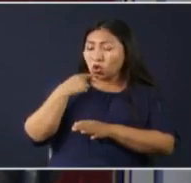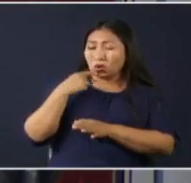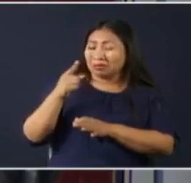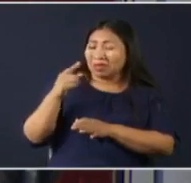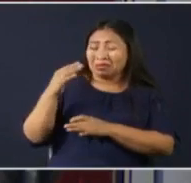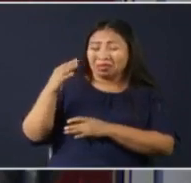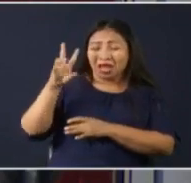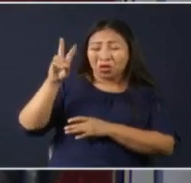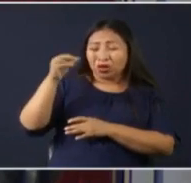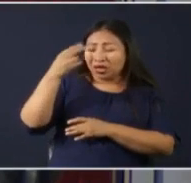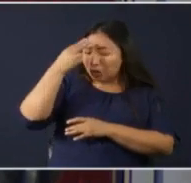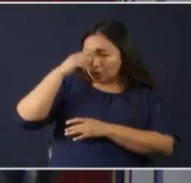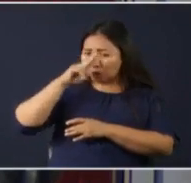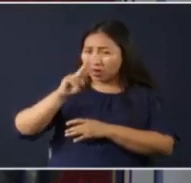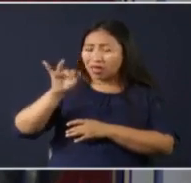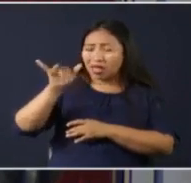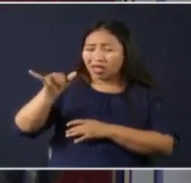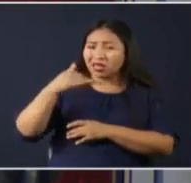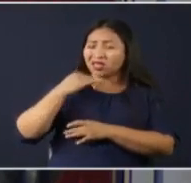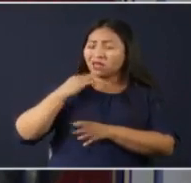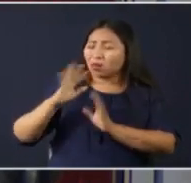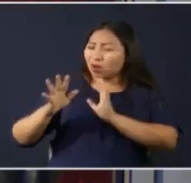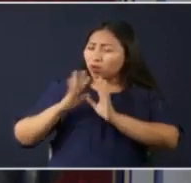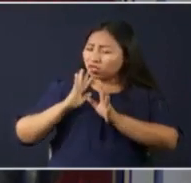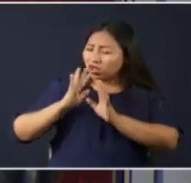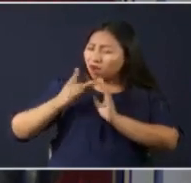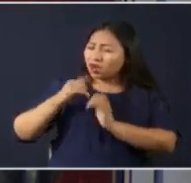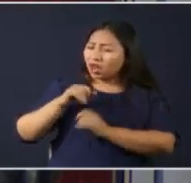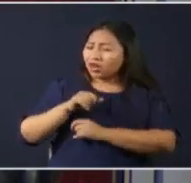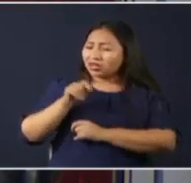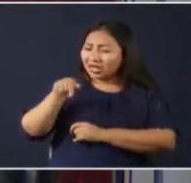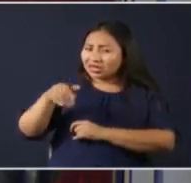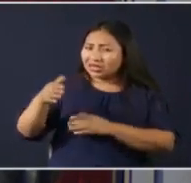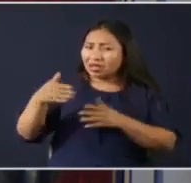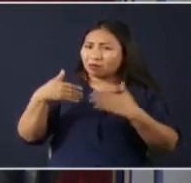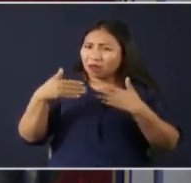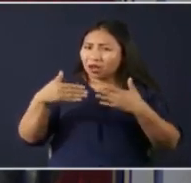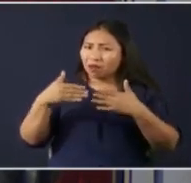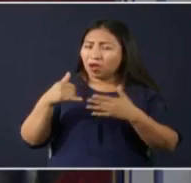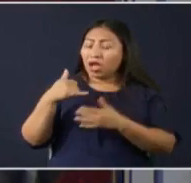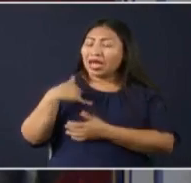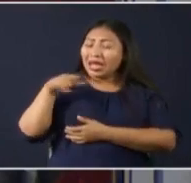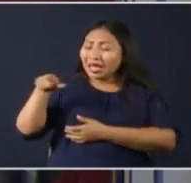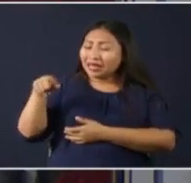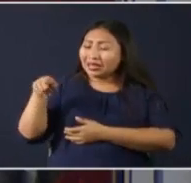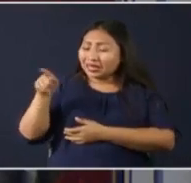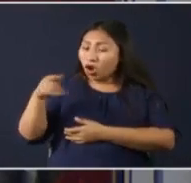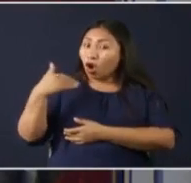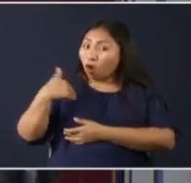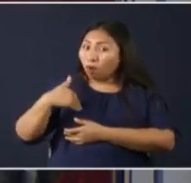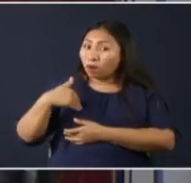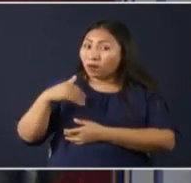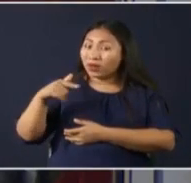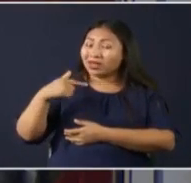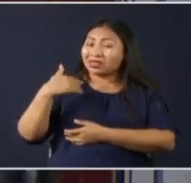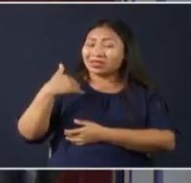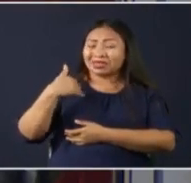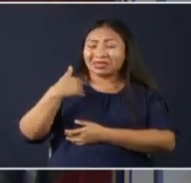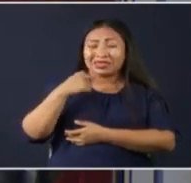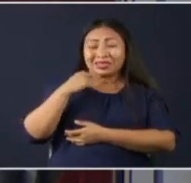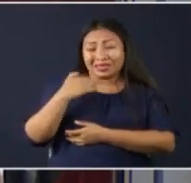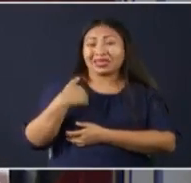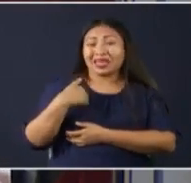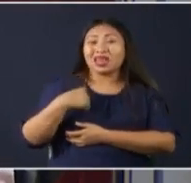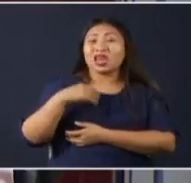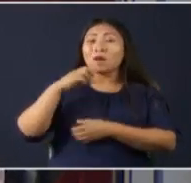hablar de nadie en este país. Para empezar, tiene serios problemas con el consumo de alcohol, haciendo